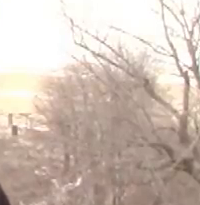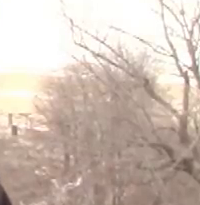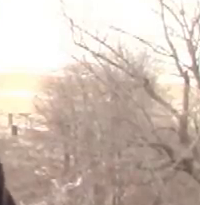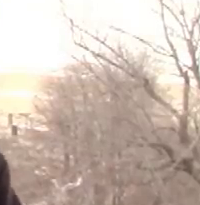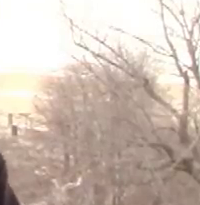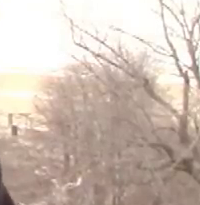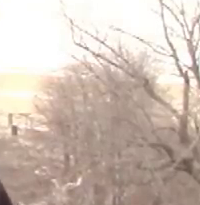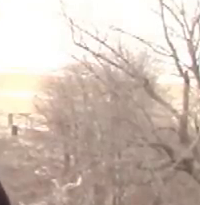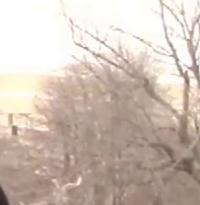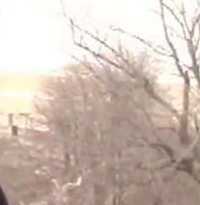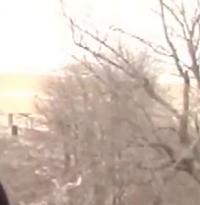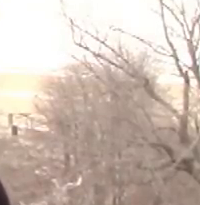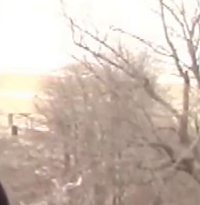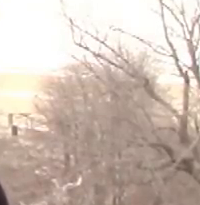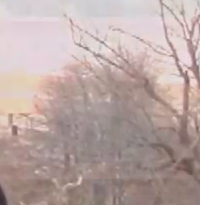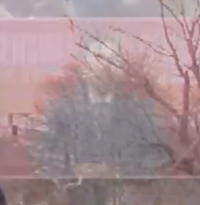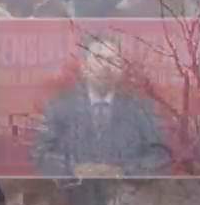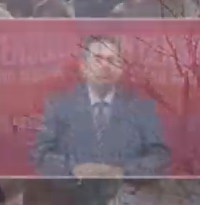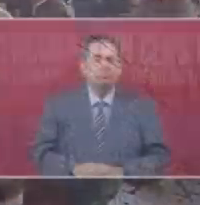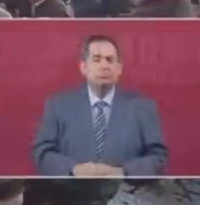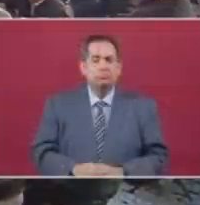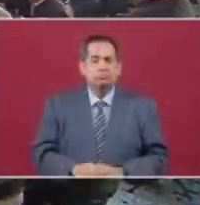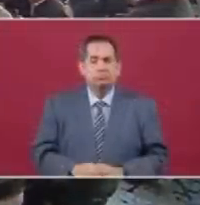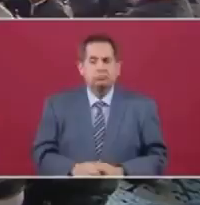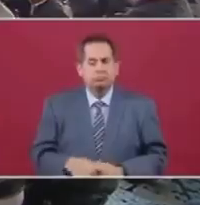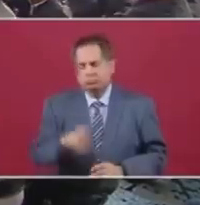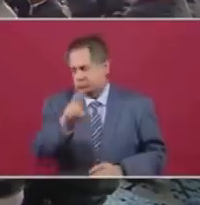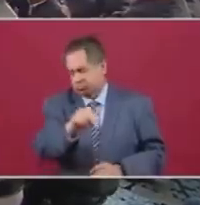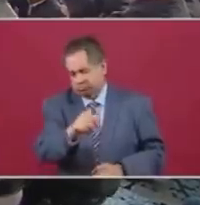México. Seguimos viendo y escuchando.